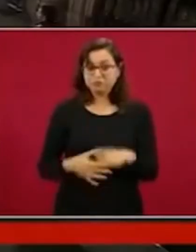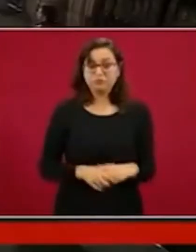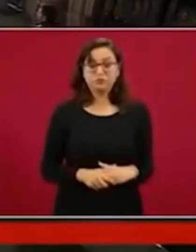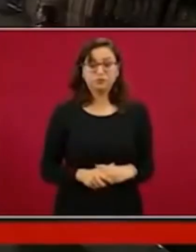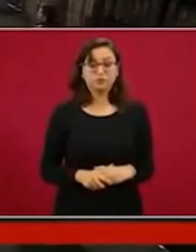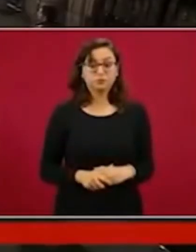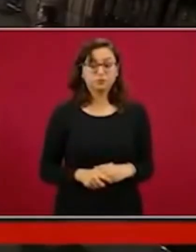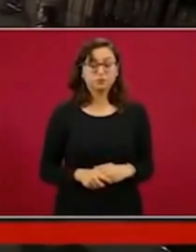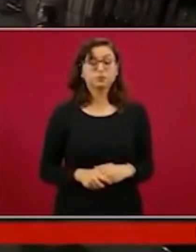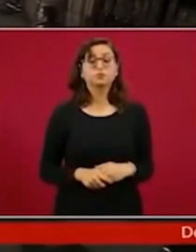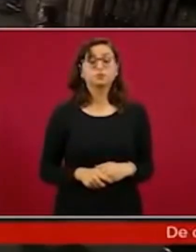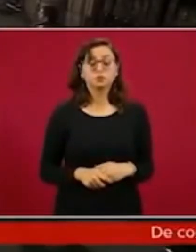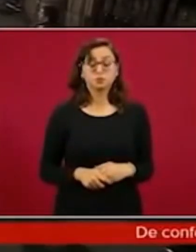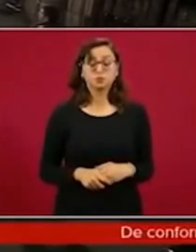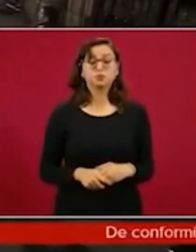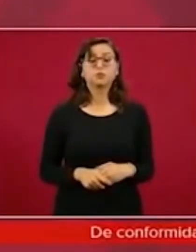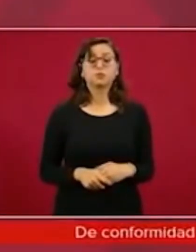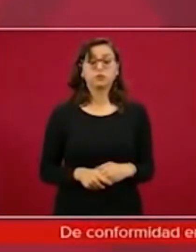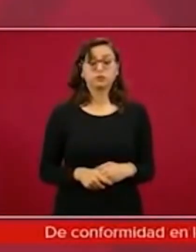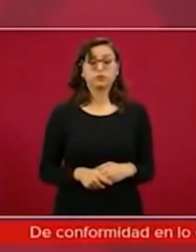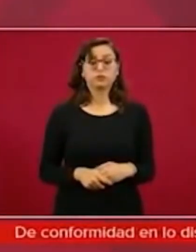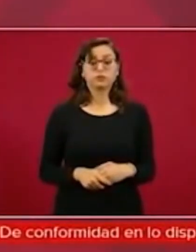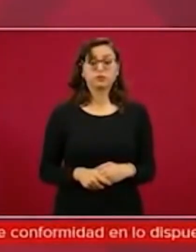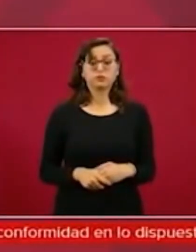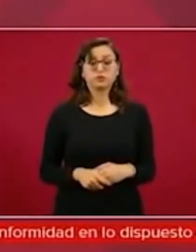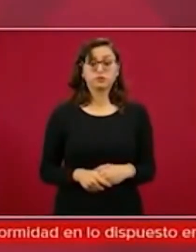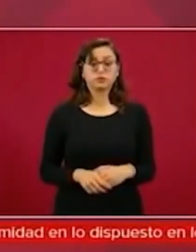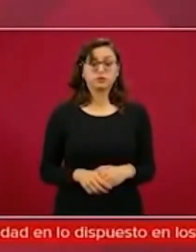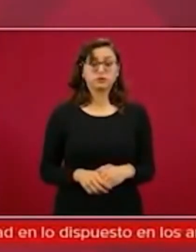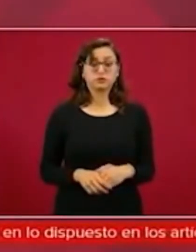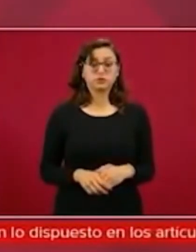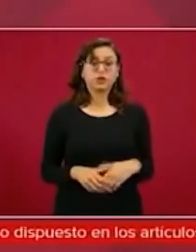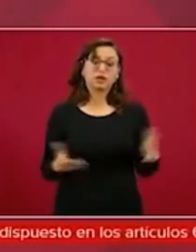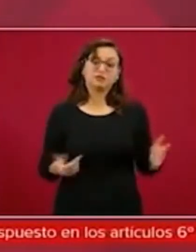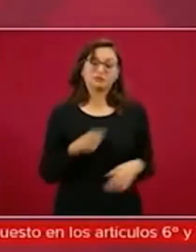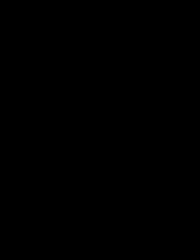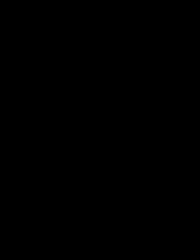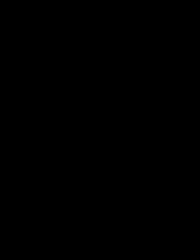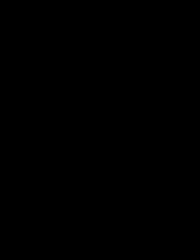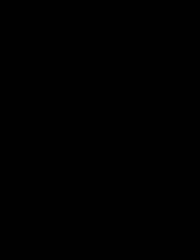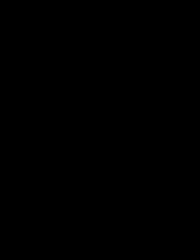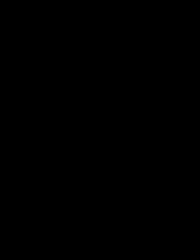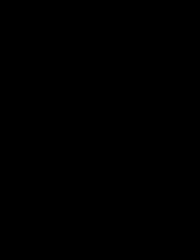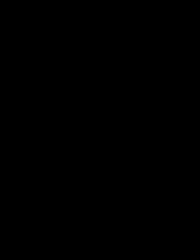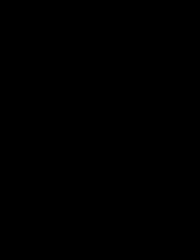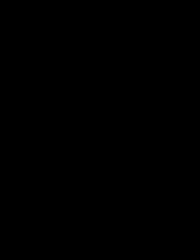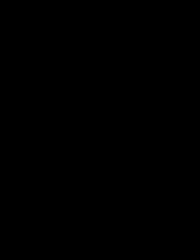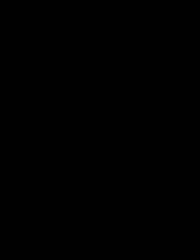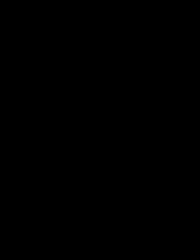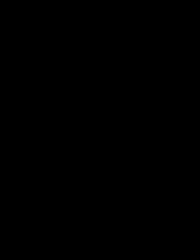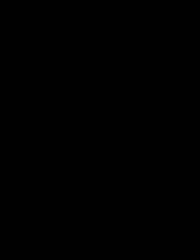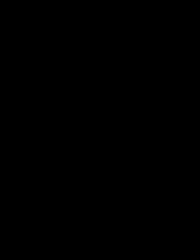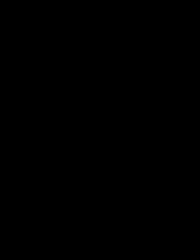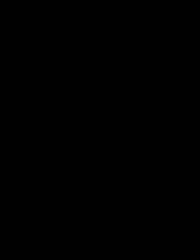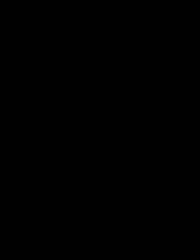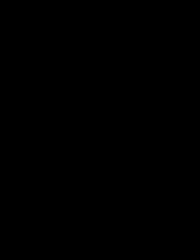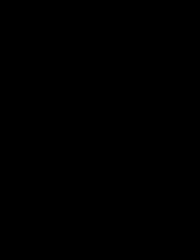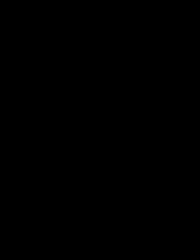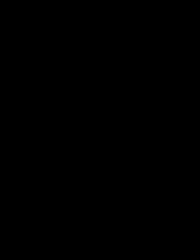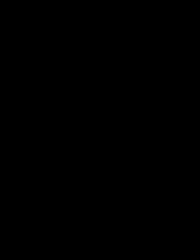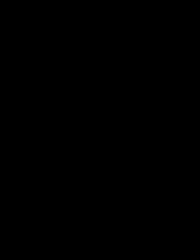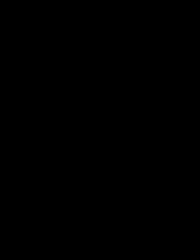lo que éste manejó desde el principio felipe calderón ya se les dijo cyrus o sea